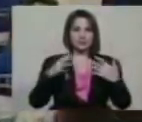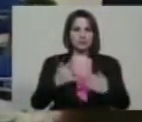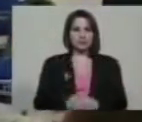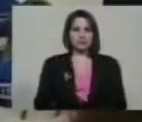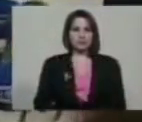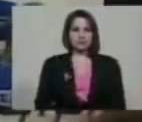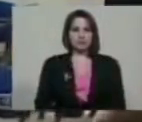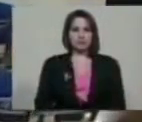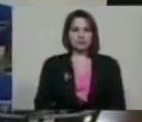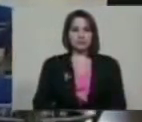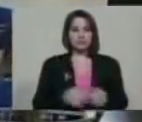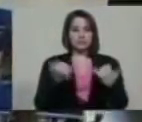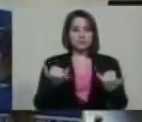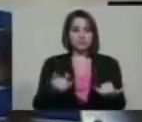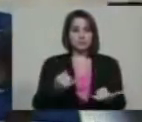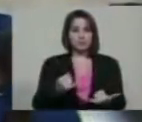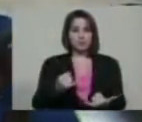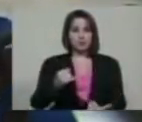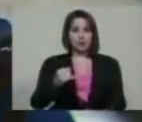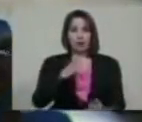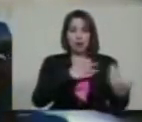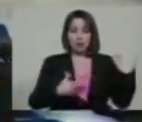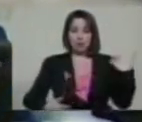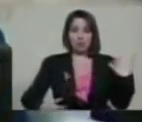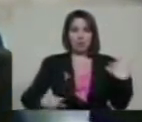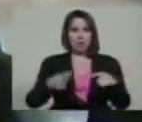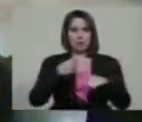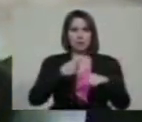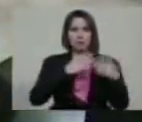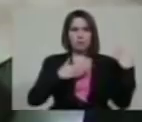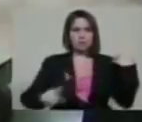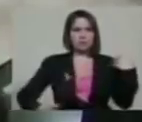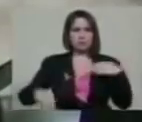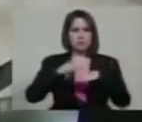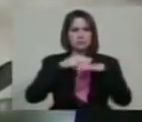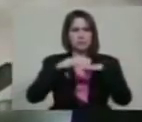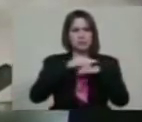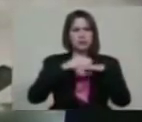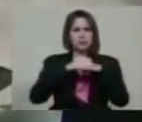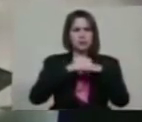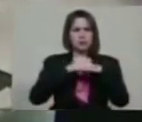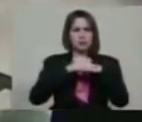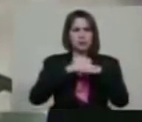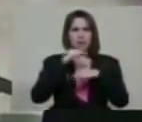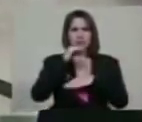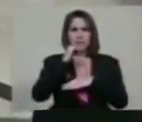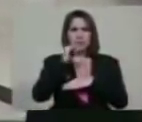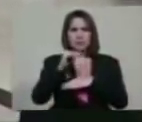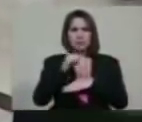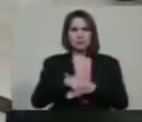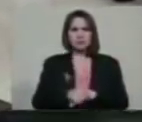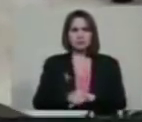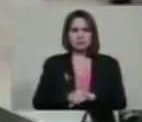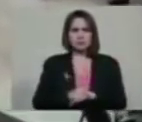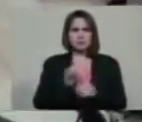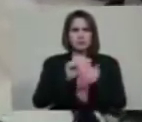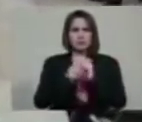A continuación, palabras del ciudadano Pedro Infante, ministro del Poder Popular para la Juventud y el